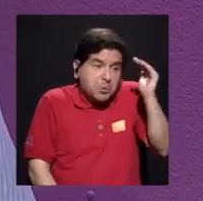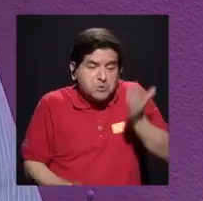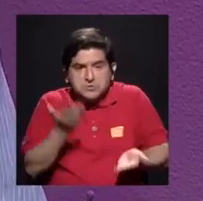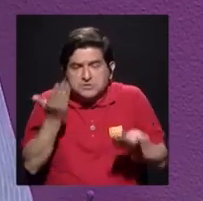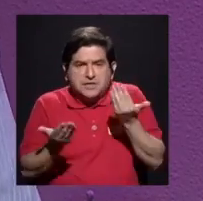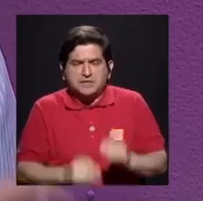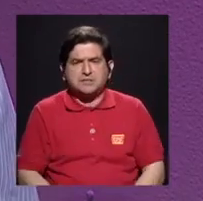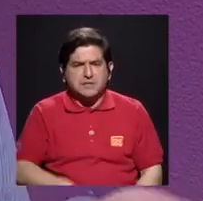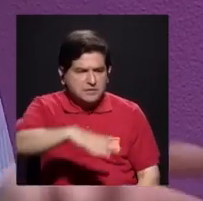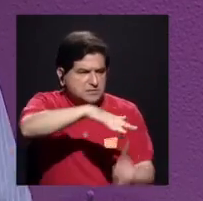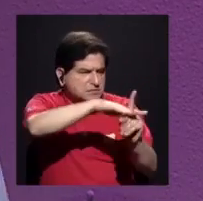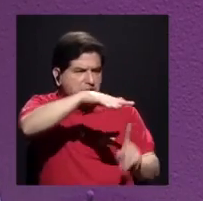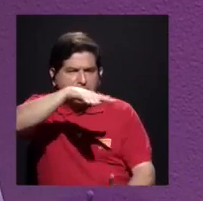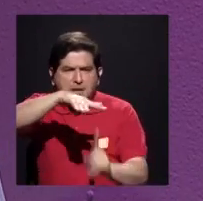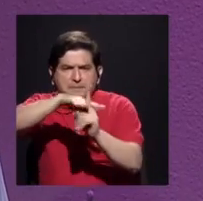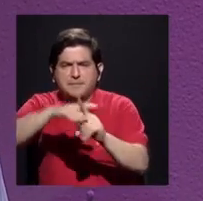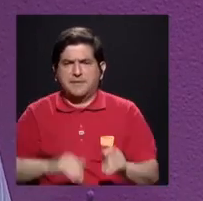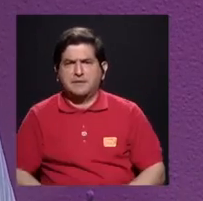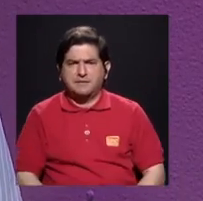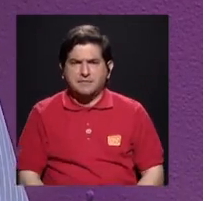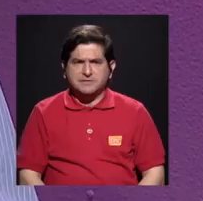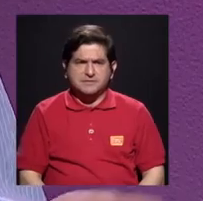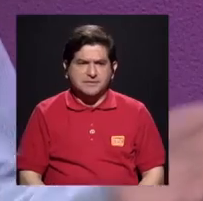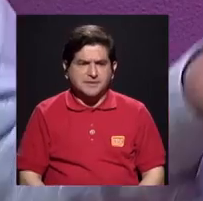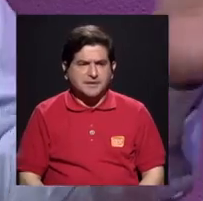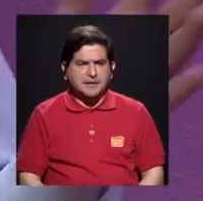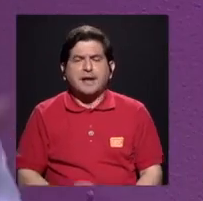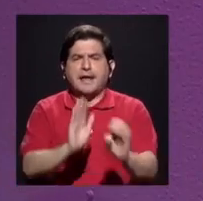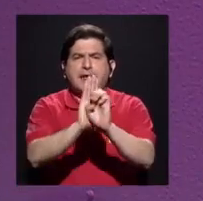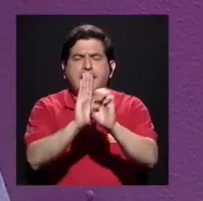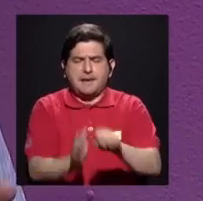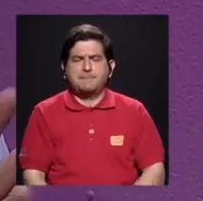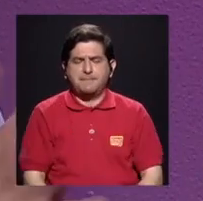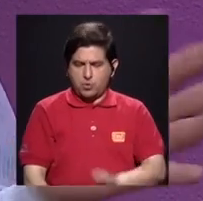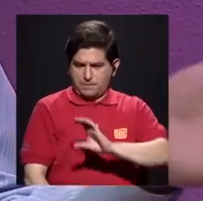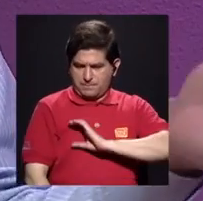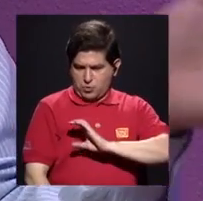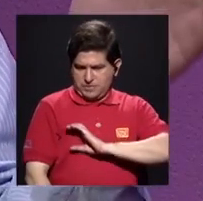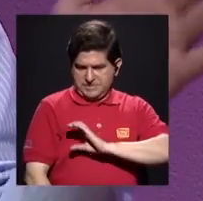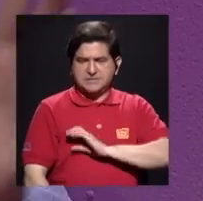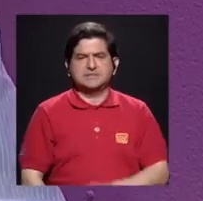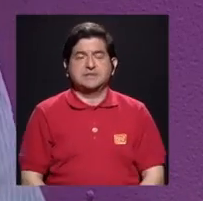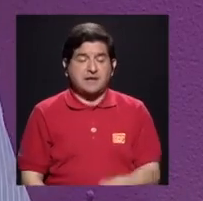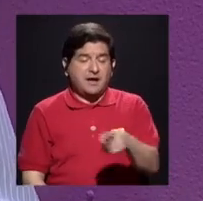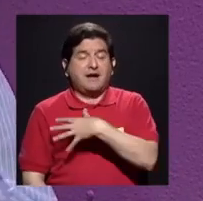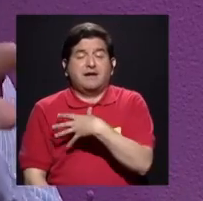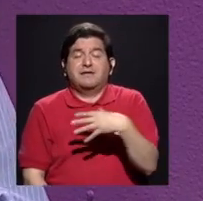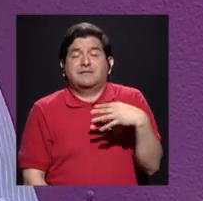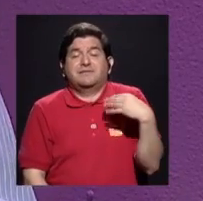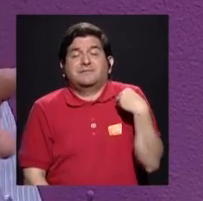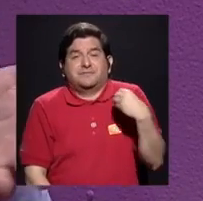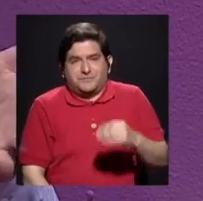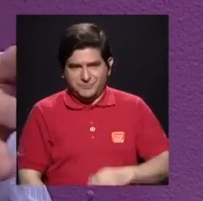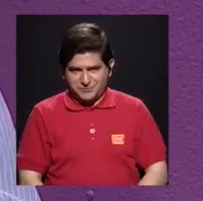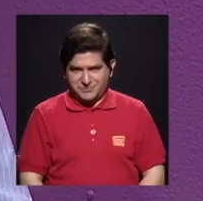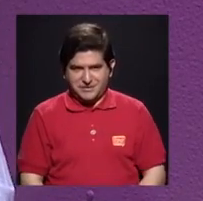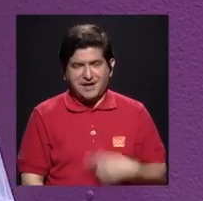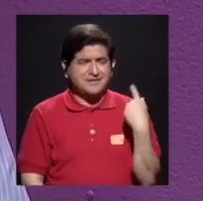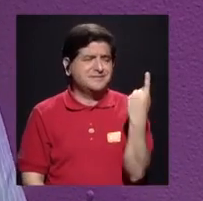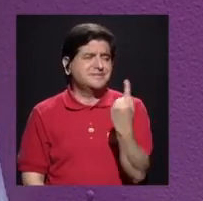en la visibilización de no ser por ejemplo la fuerza pública a la fuerza pública le encanta cada vez que